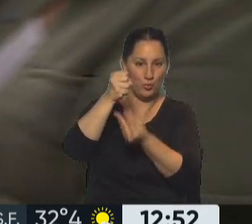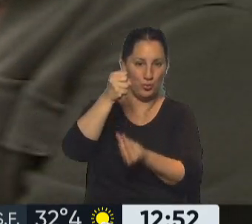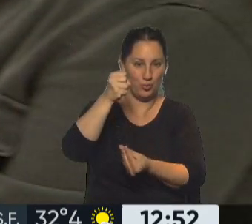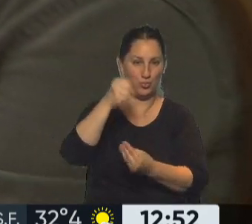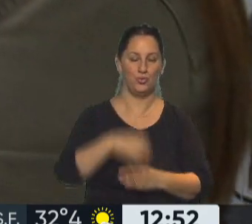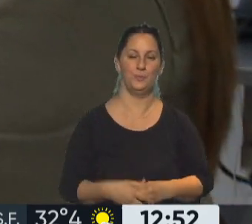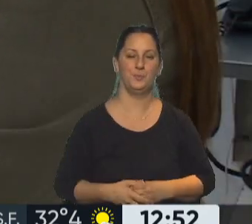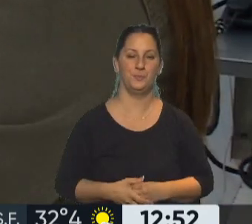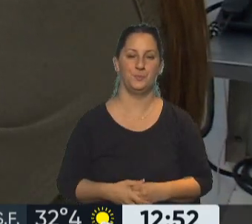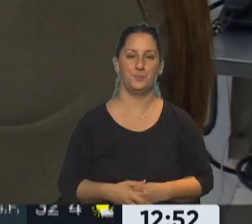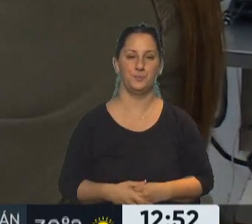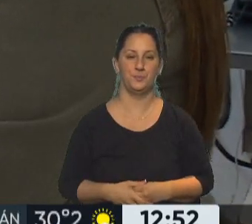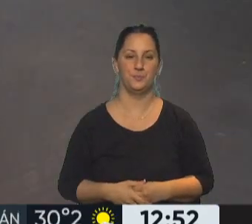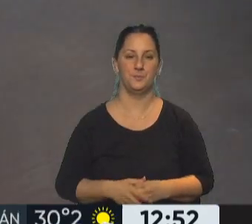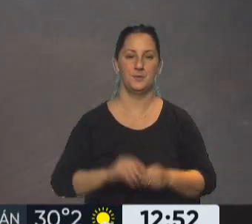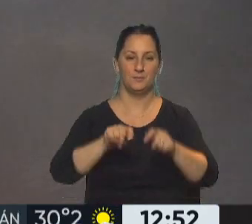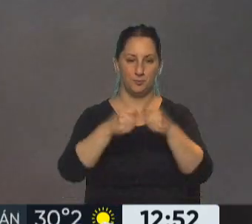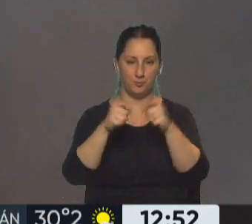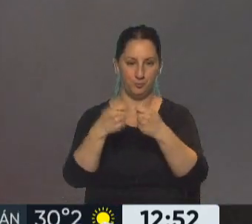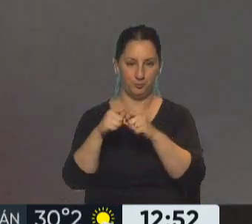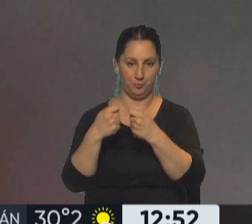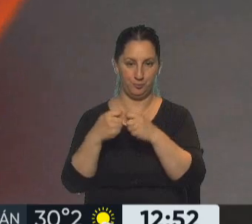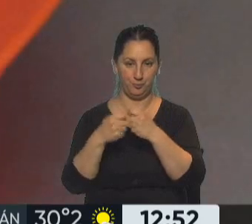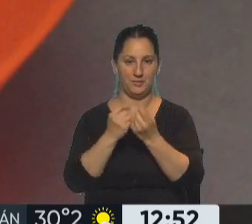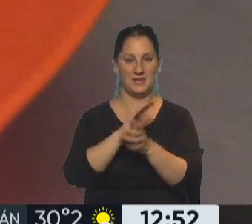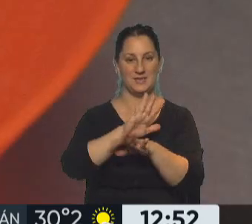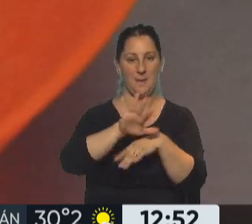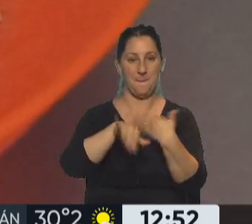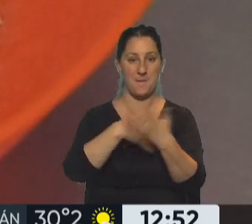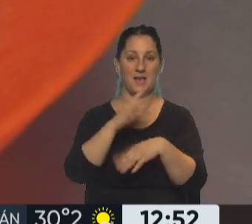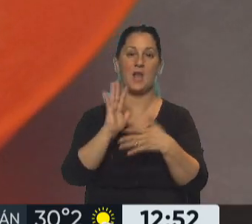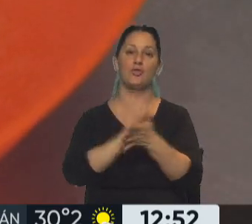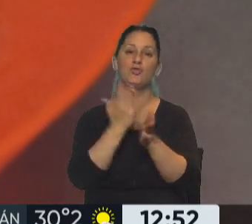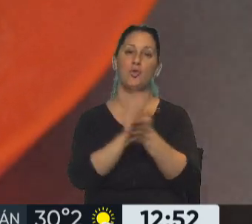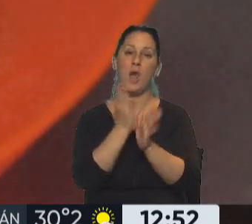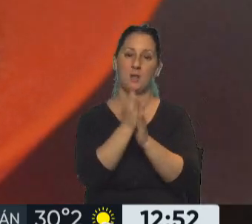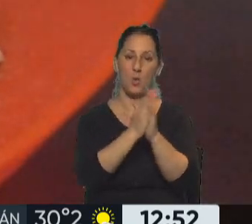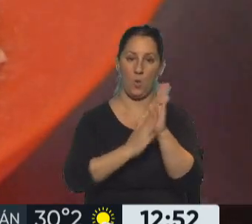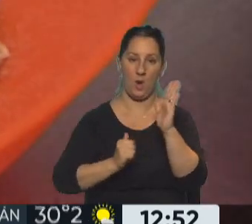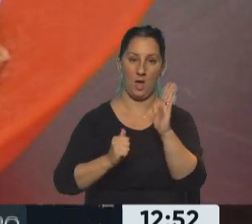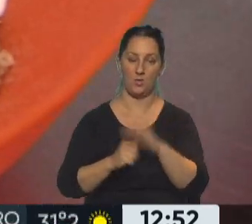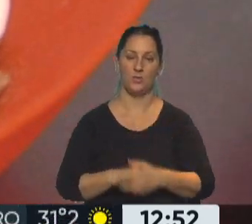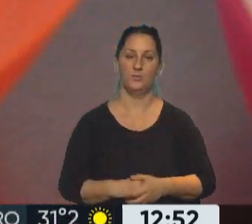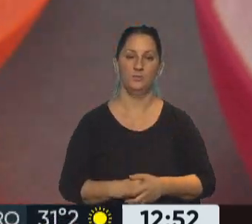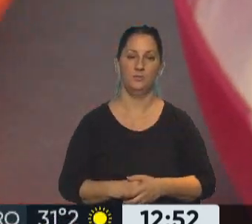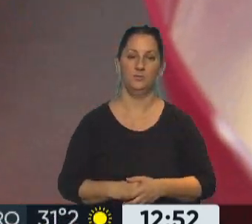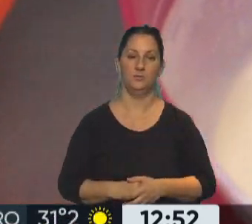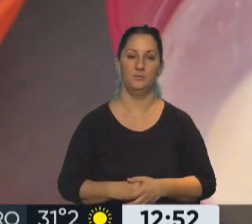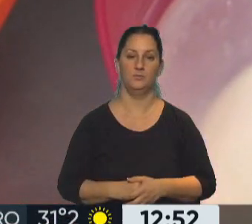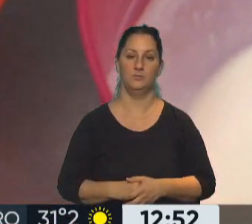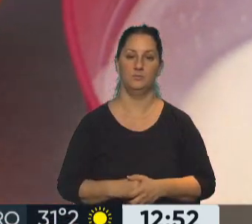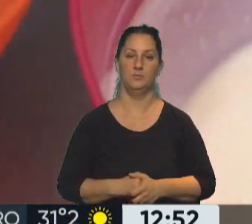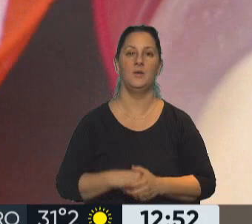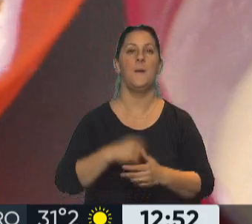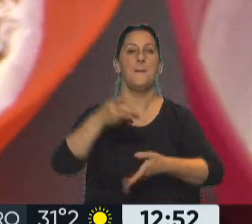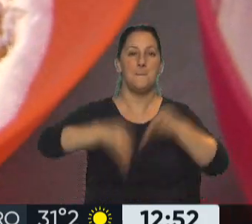barquillo, en pedacitos, se mezcla con el chocolate blanco. Ahora vamos a la máquina que está fabricando un dulce